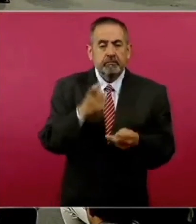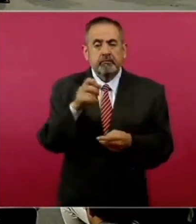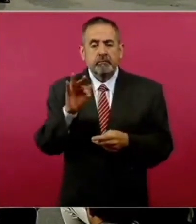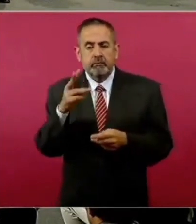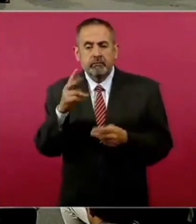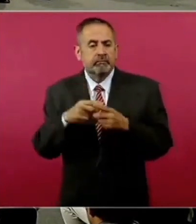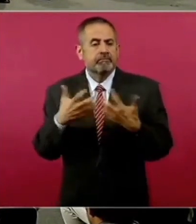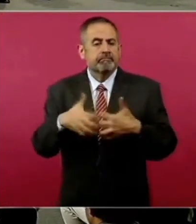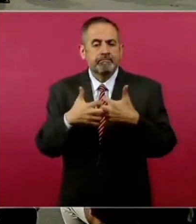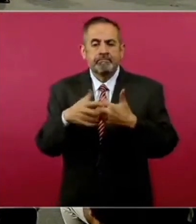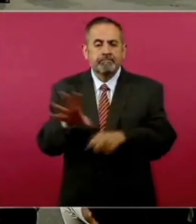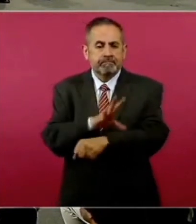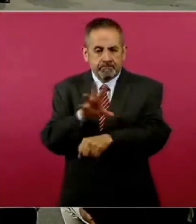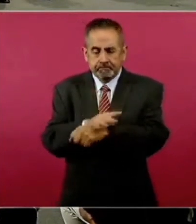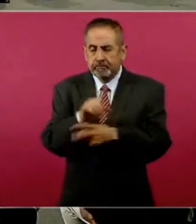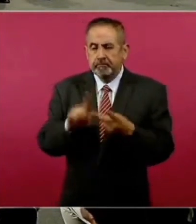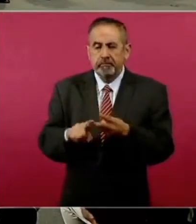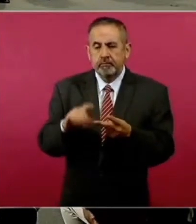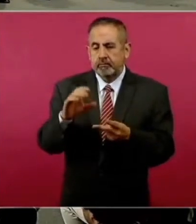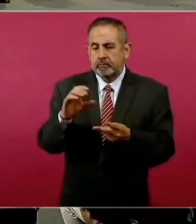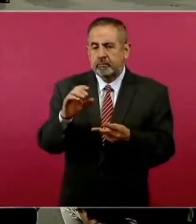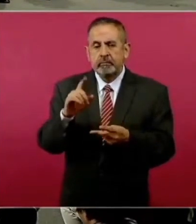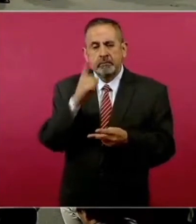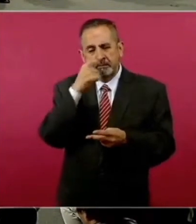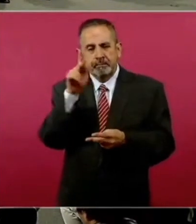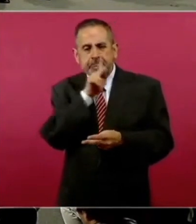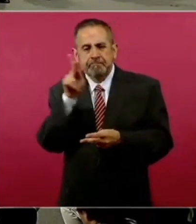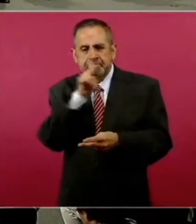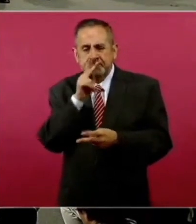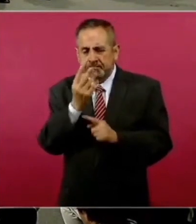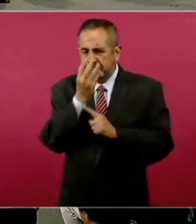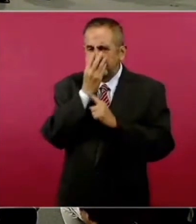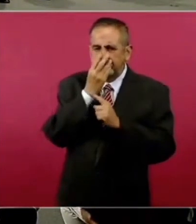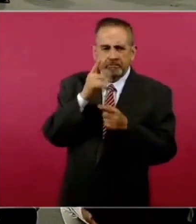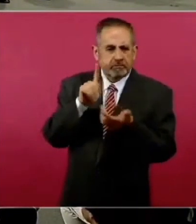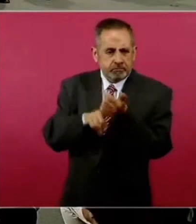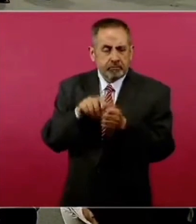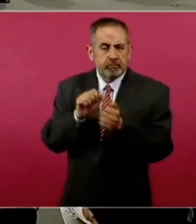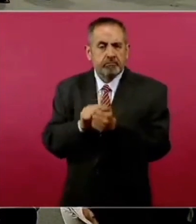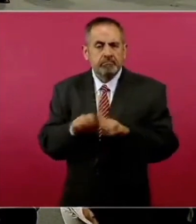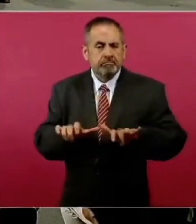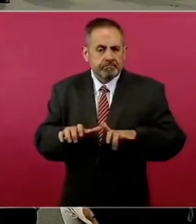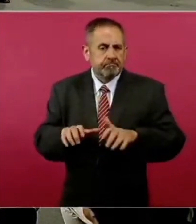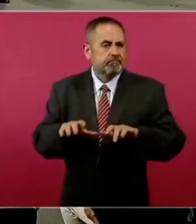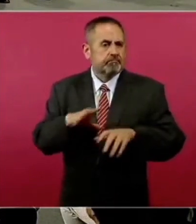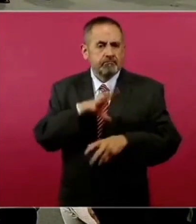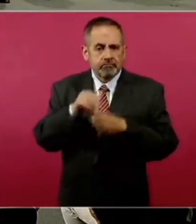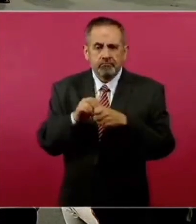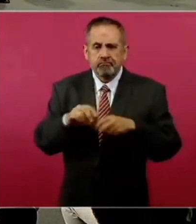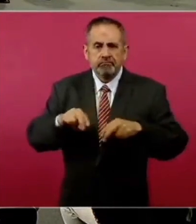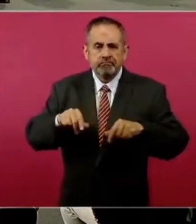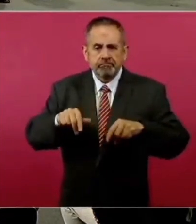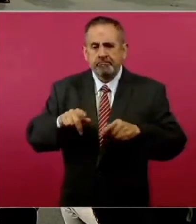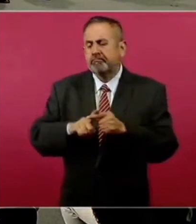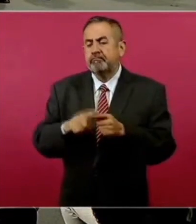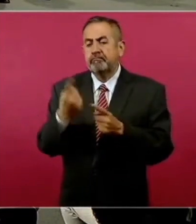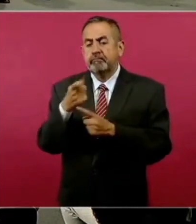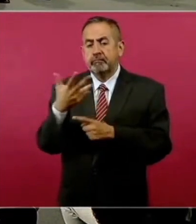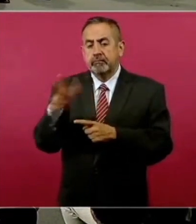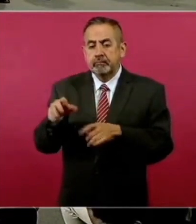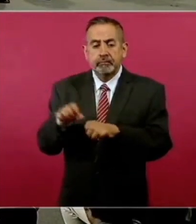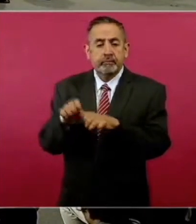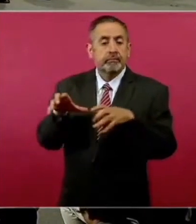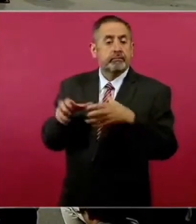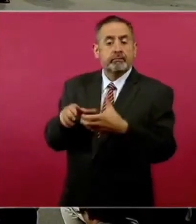emergencia 143 compresores de aire médico 139 tableros de control 110 tipos de agua